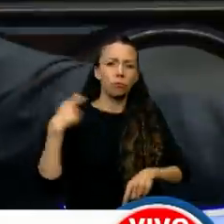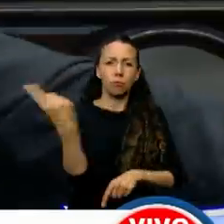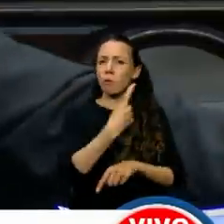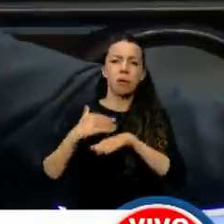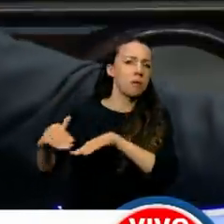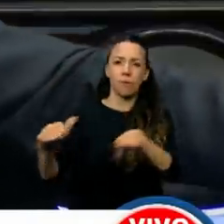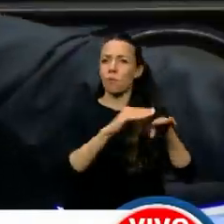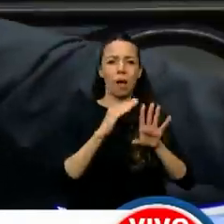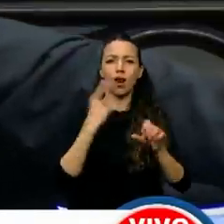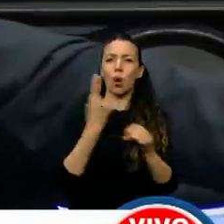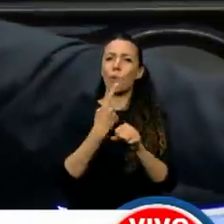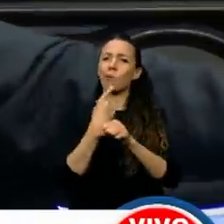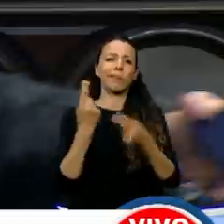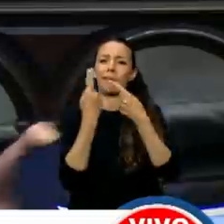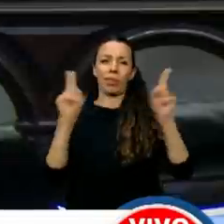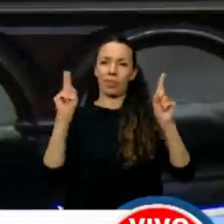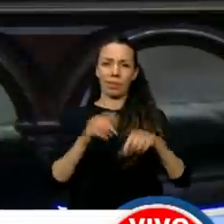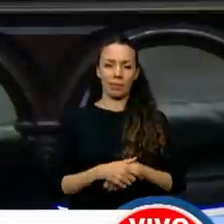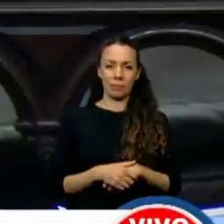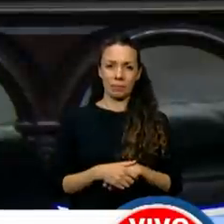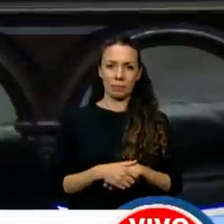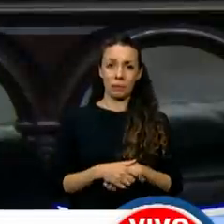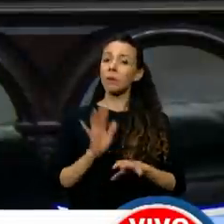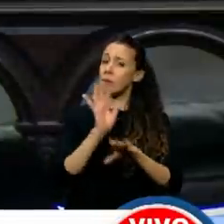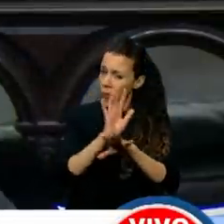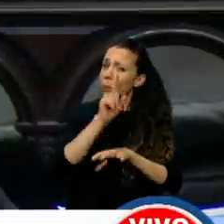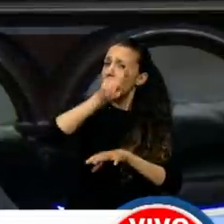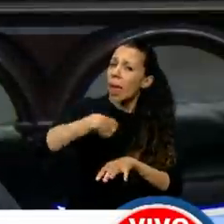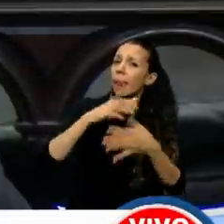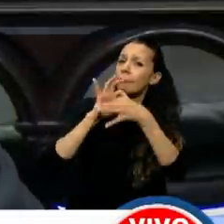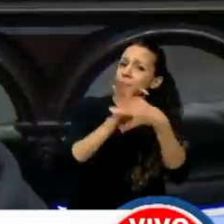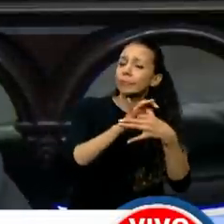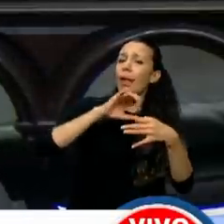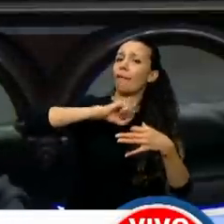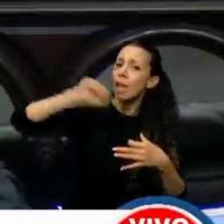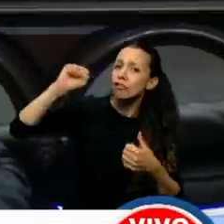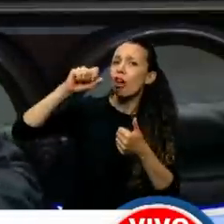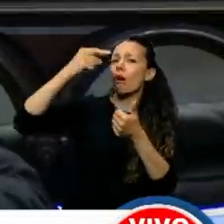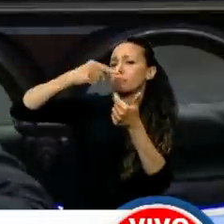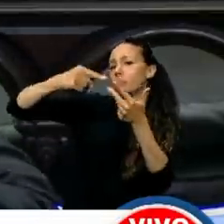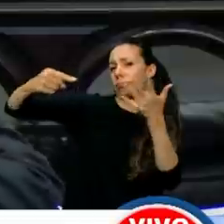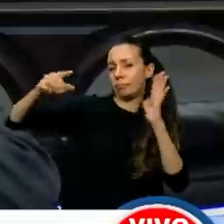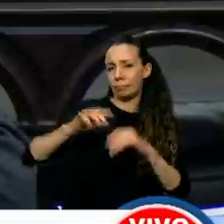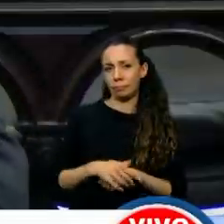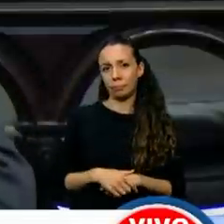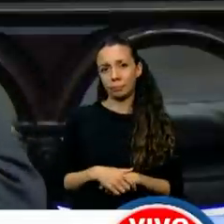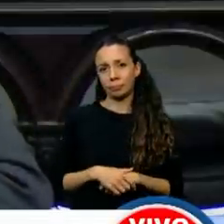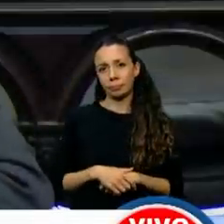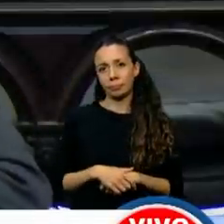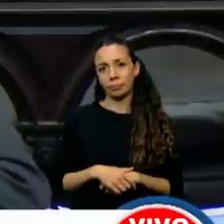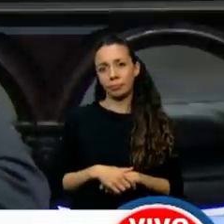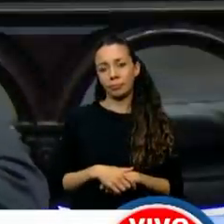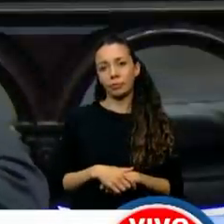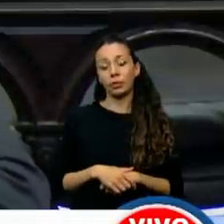asociada al tema de la inflación y a otras cuestiones que todos conocemos pero por eso digo